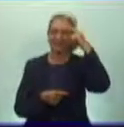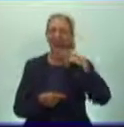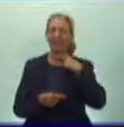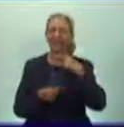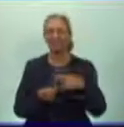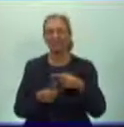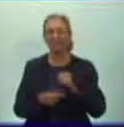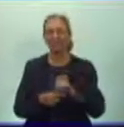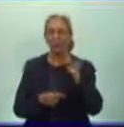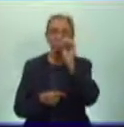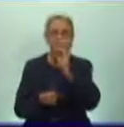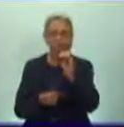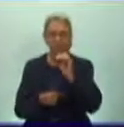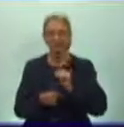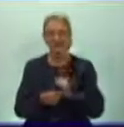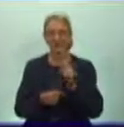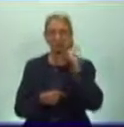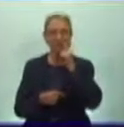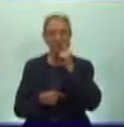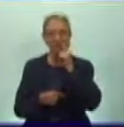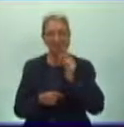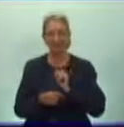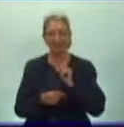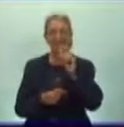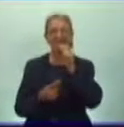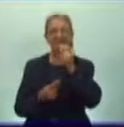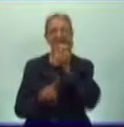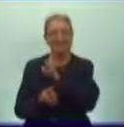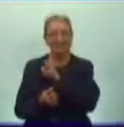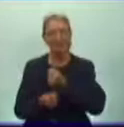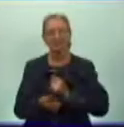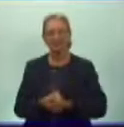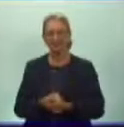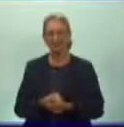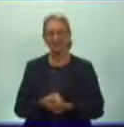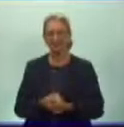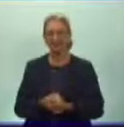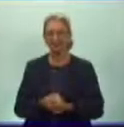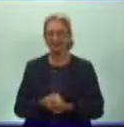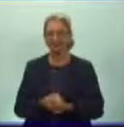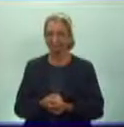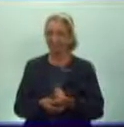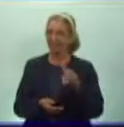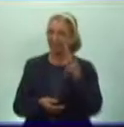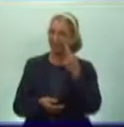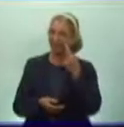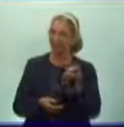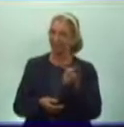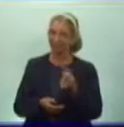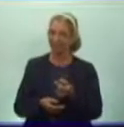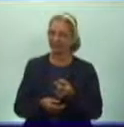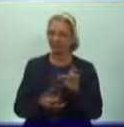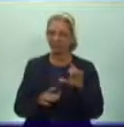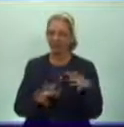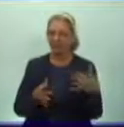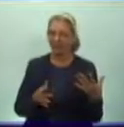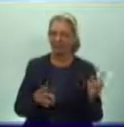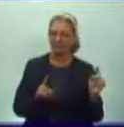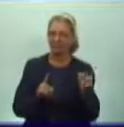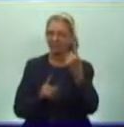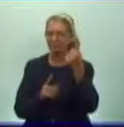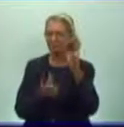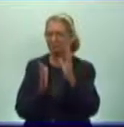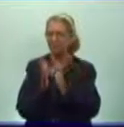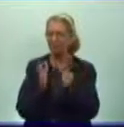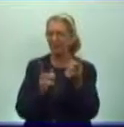septiembre, octubre, noviembre y diciembre. Vamos a ver cuál es el primer mes del